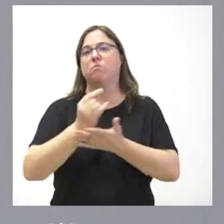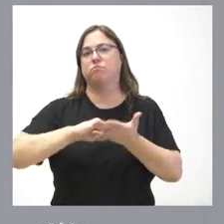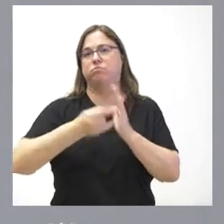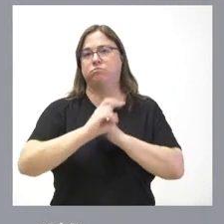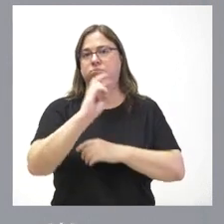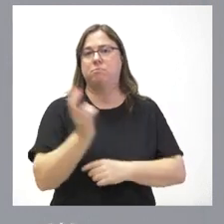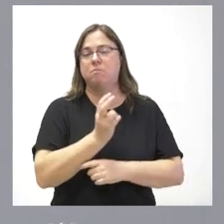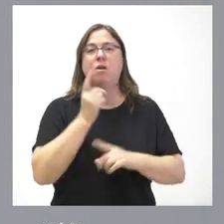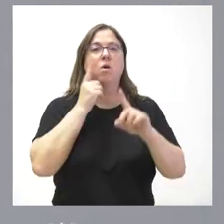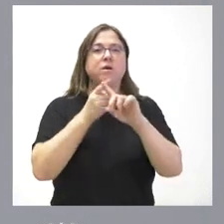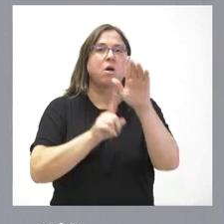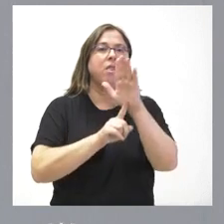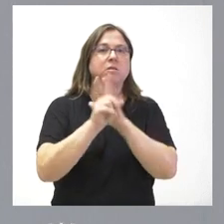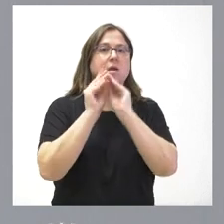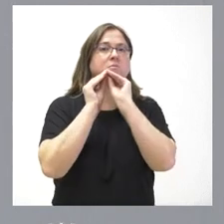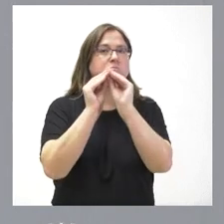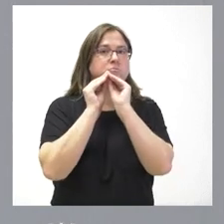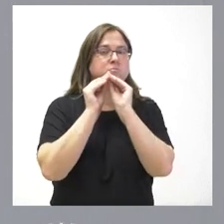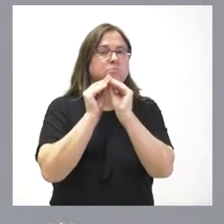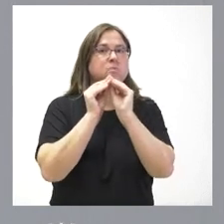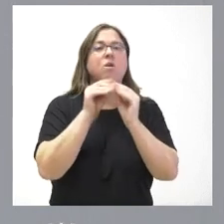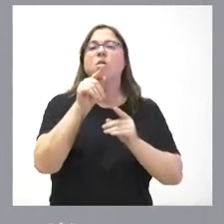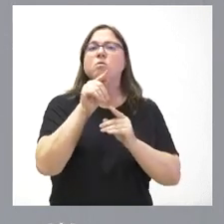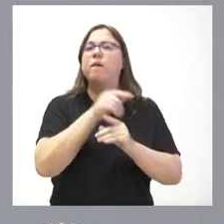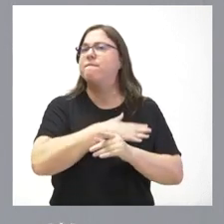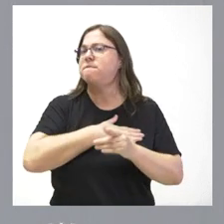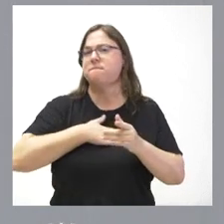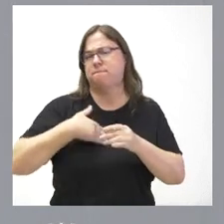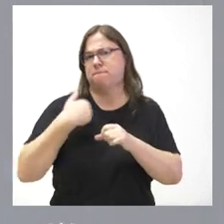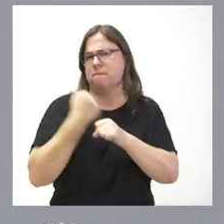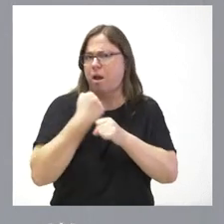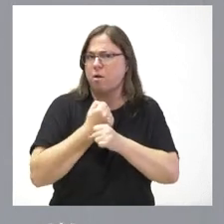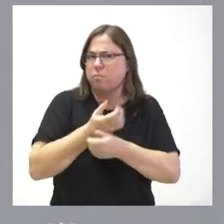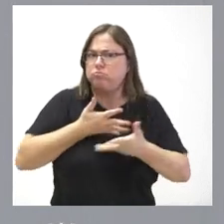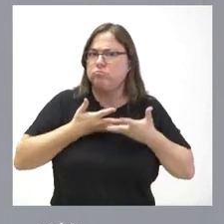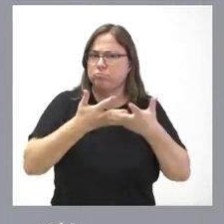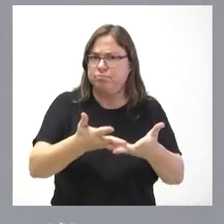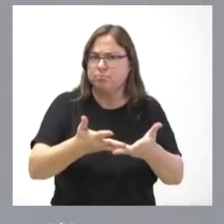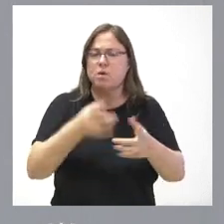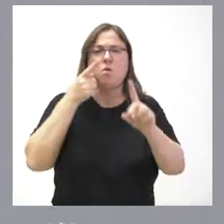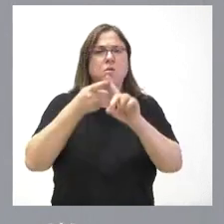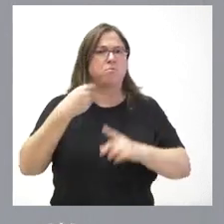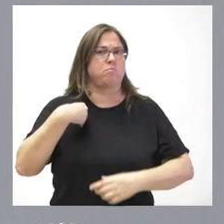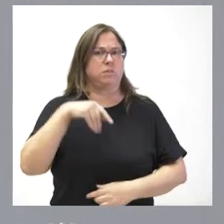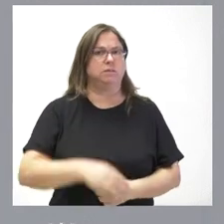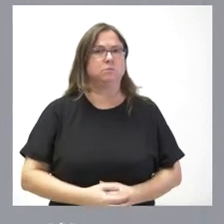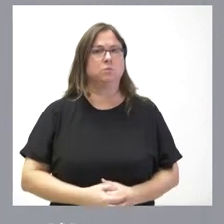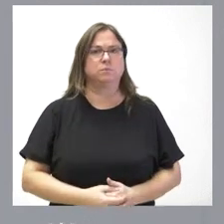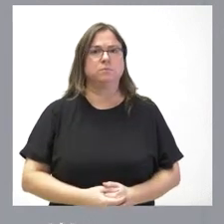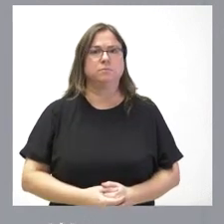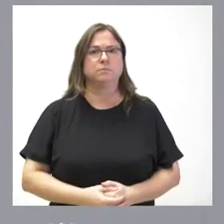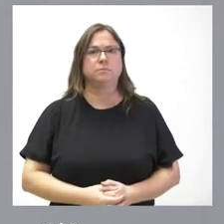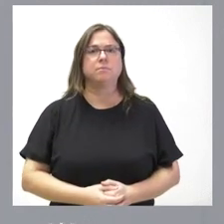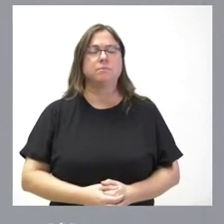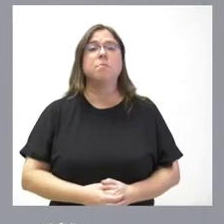desarrollarlas llevarlas a cabo tenemos muchísima voluntad de trabajo y además estamos en ese sentido eh Además desde que eh